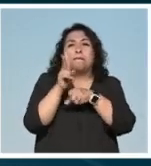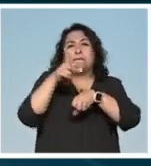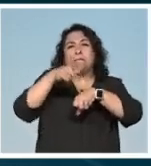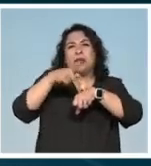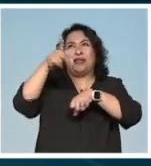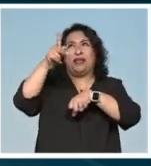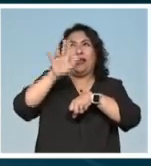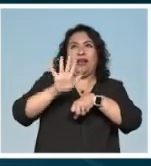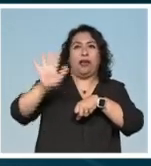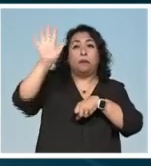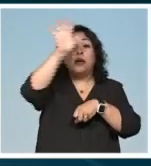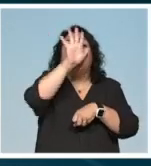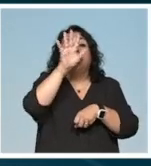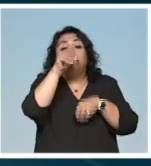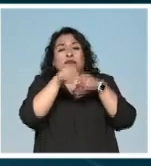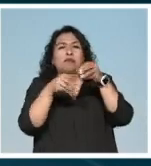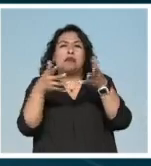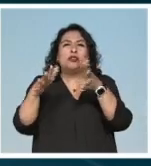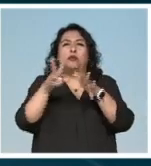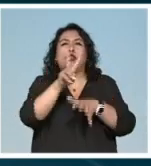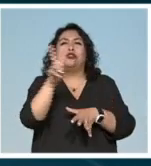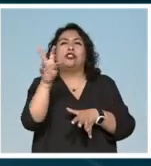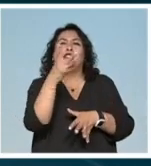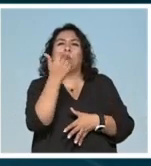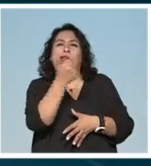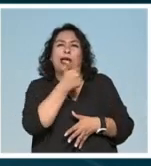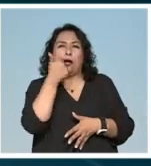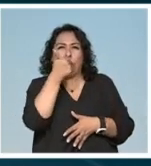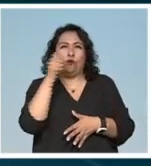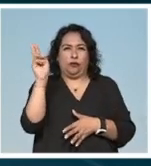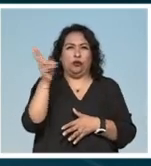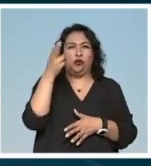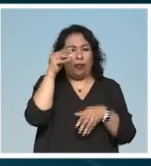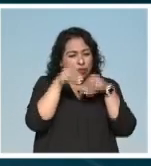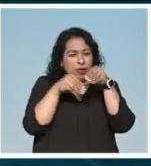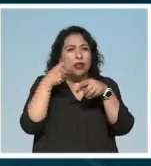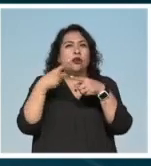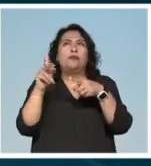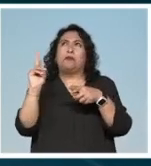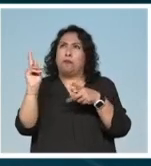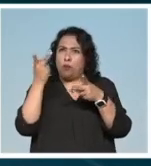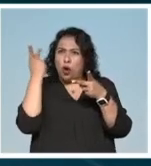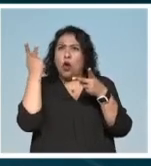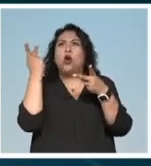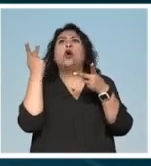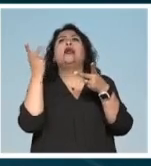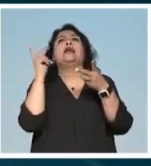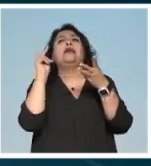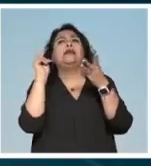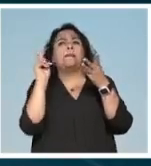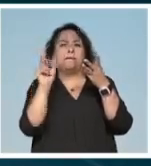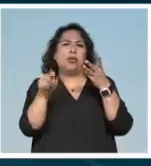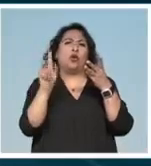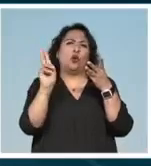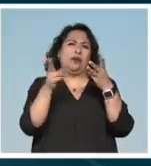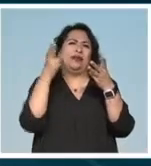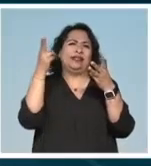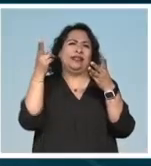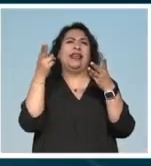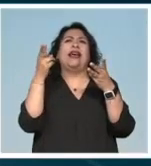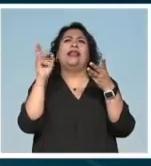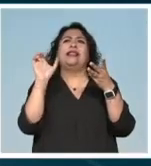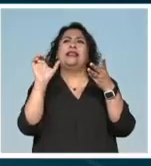Estos equipos han sido armados por alrededor de 250 estudiantes de la UNAM, del Instituto Politécnico Nacional, así como universitarios de estados